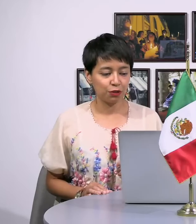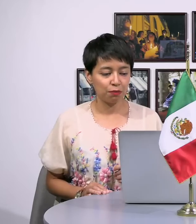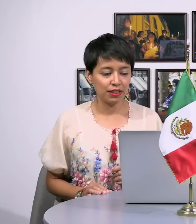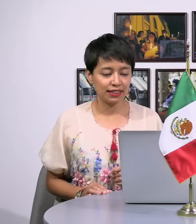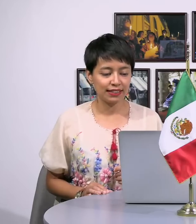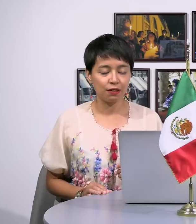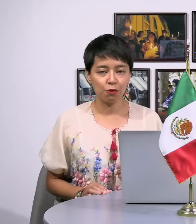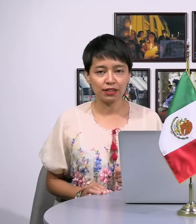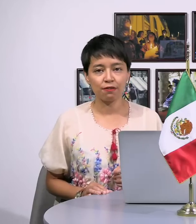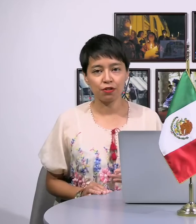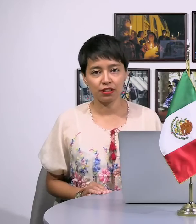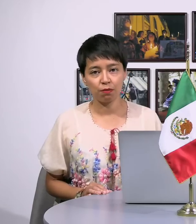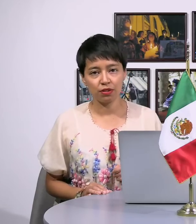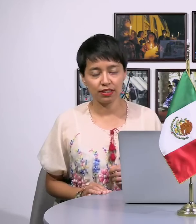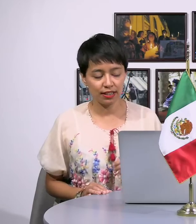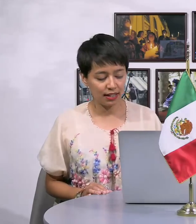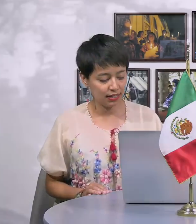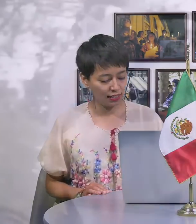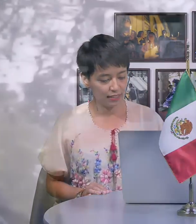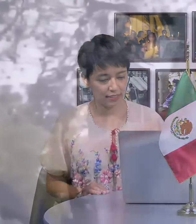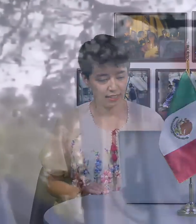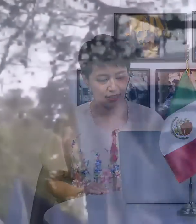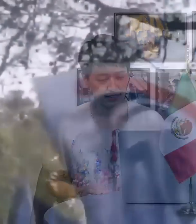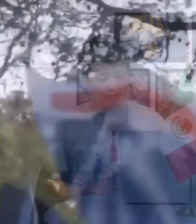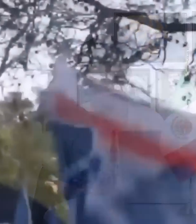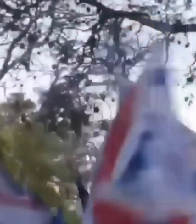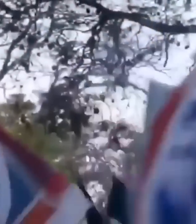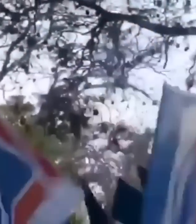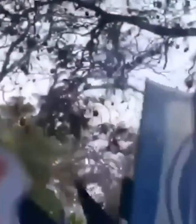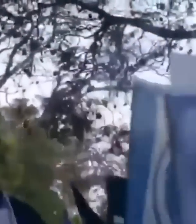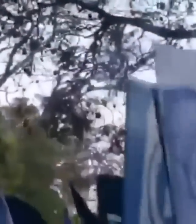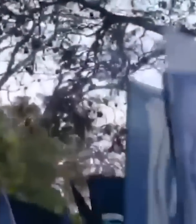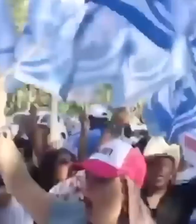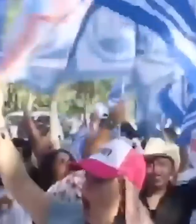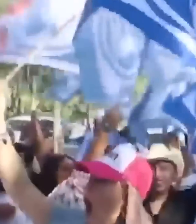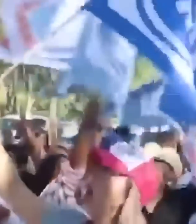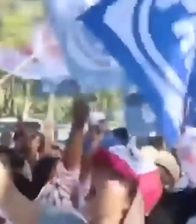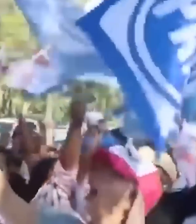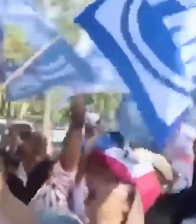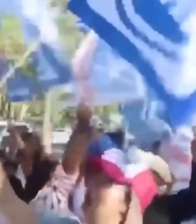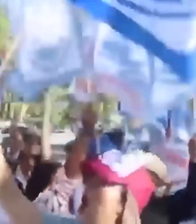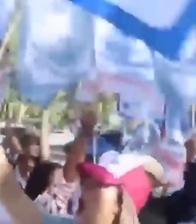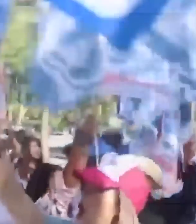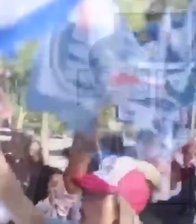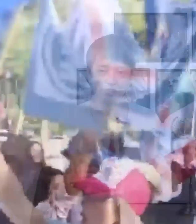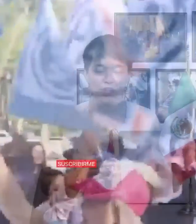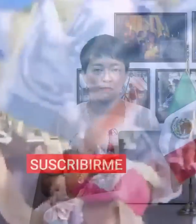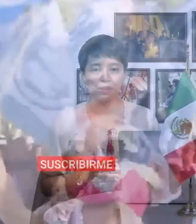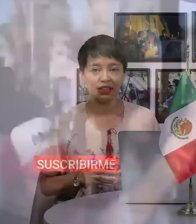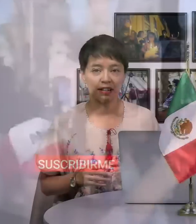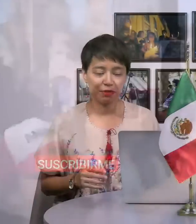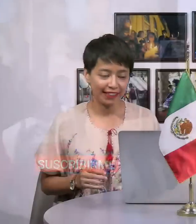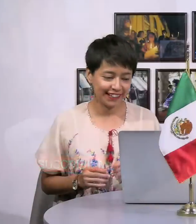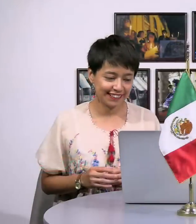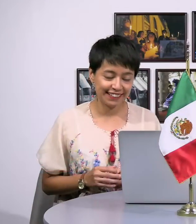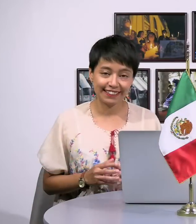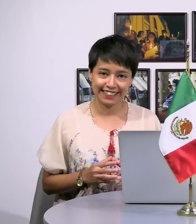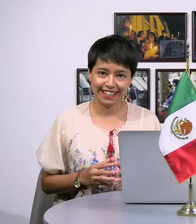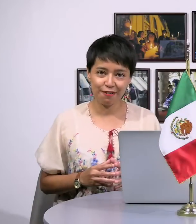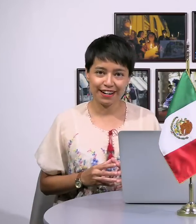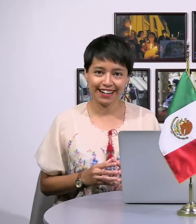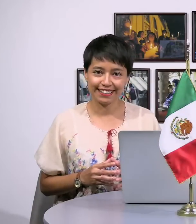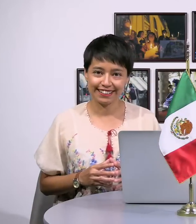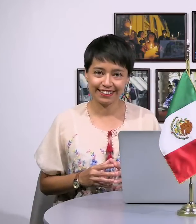alianzas, actualmente es la cuarta fuerza política en ese estado. Vamos a ver este video con información de nuestra compañera